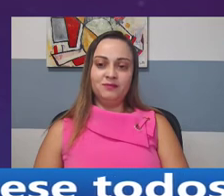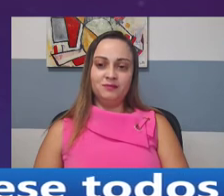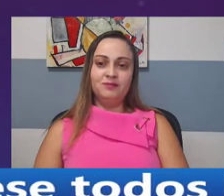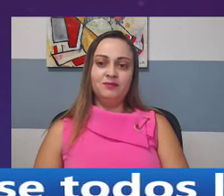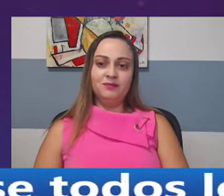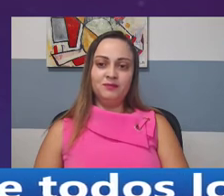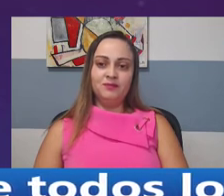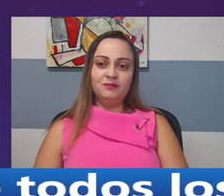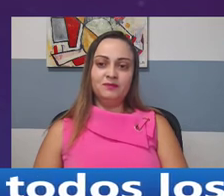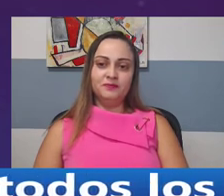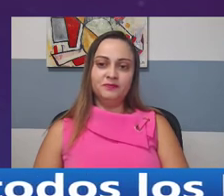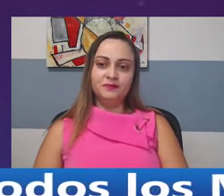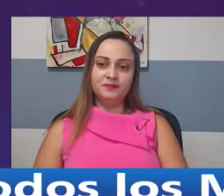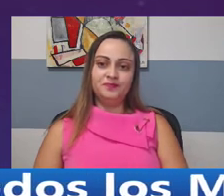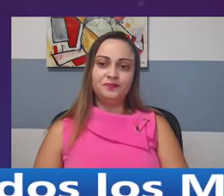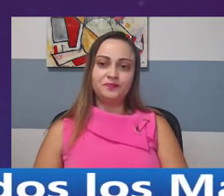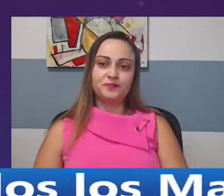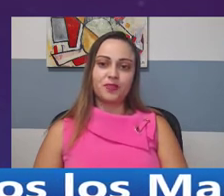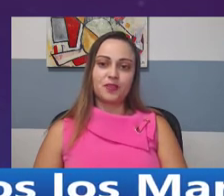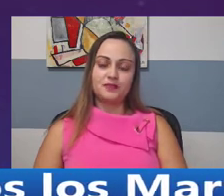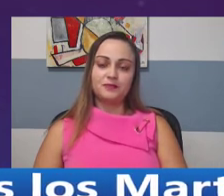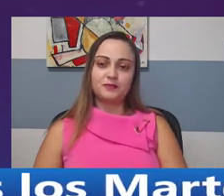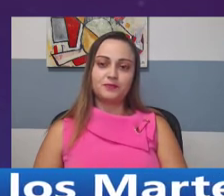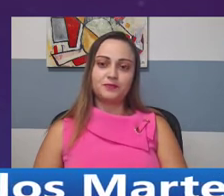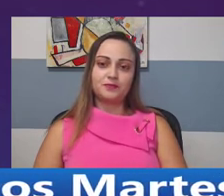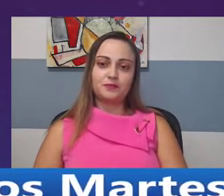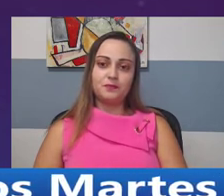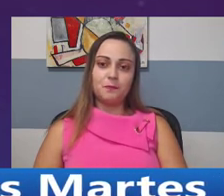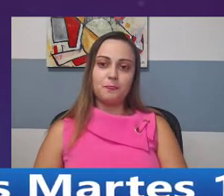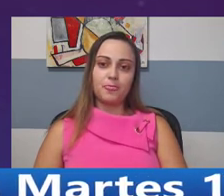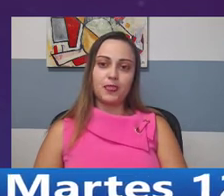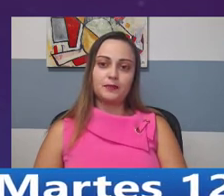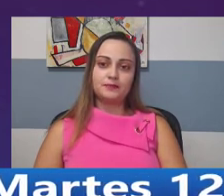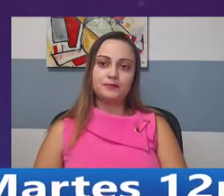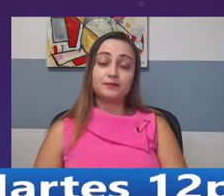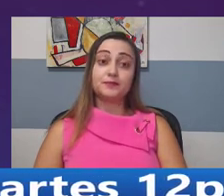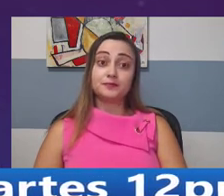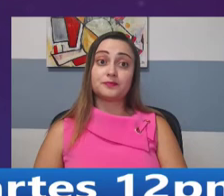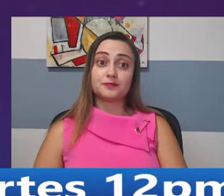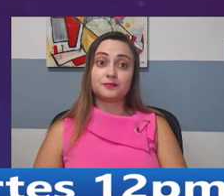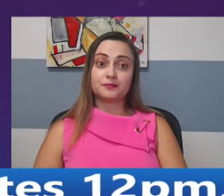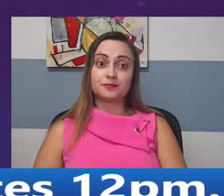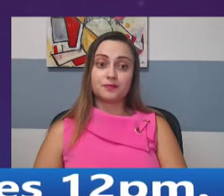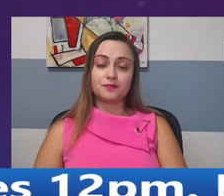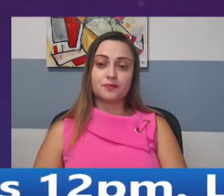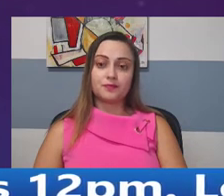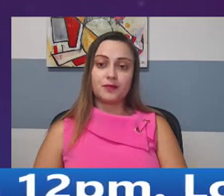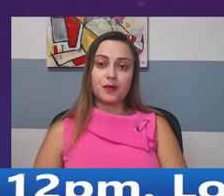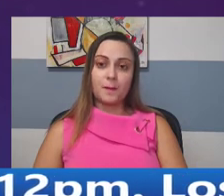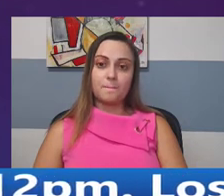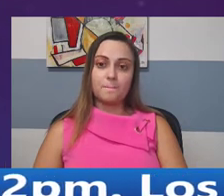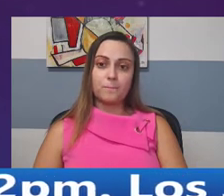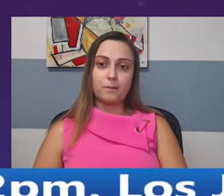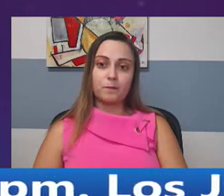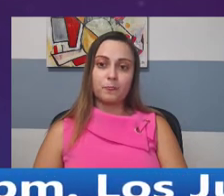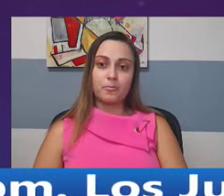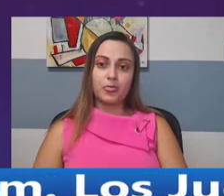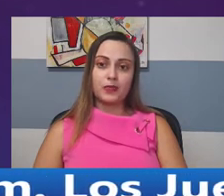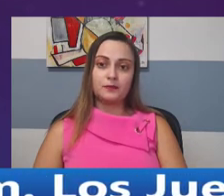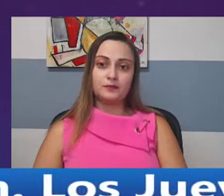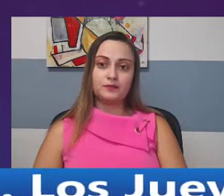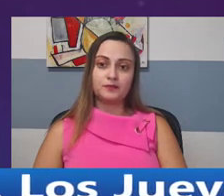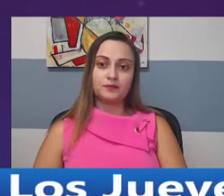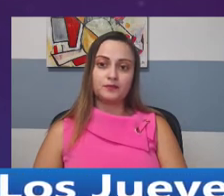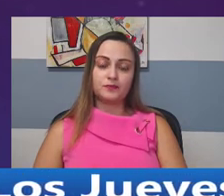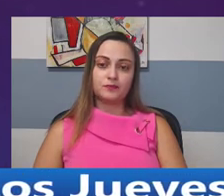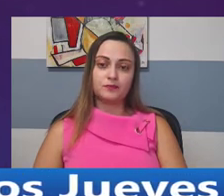y definitivamente tú quieres buscarte a una persona que tenga conocimiento. Lo mismo que cuando te vas a un hospital y tienes que operarte o hacer algo